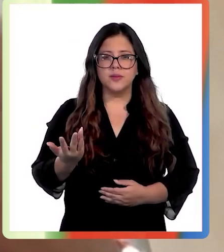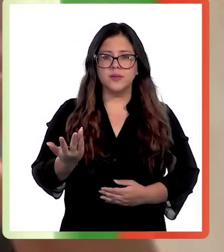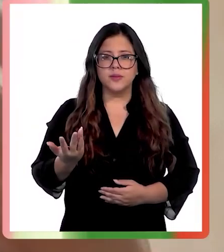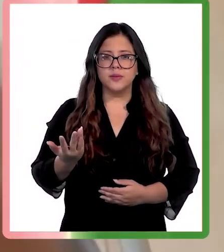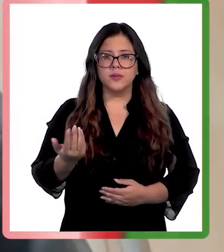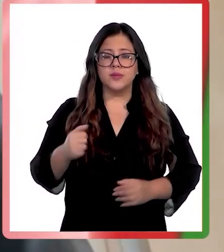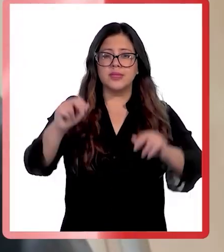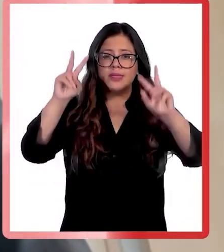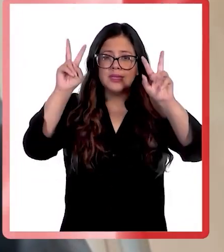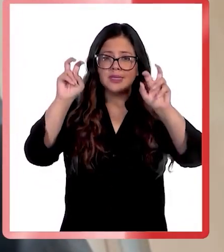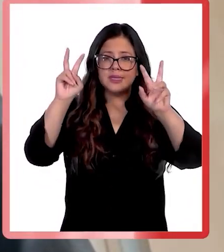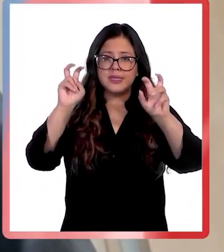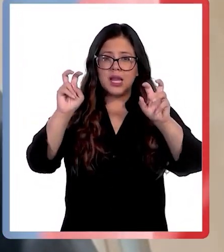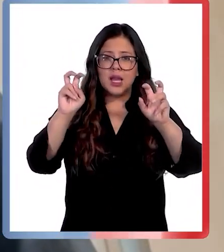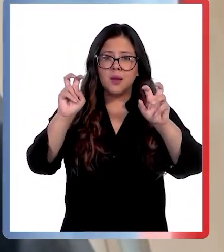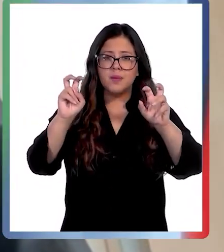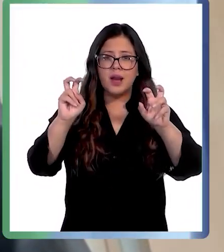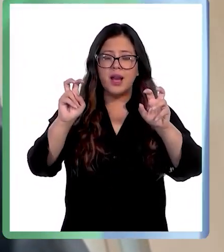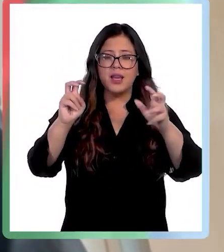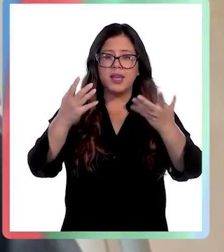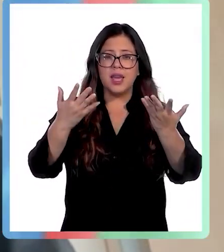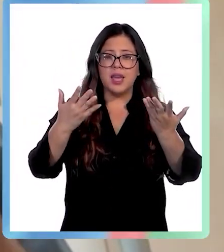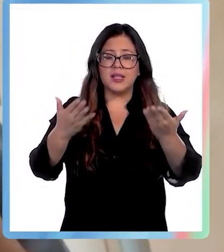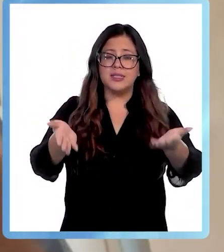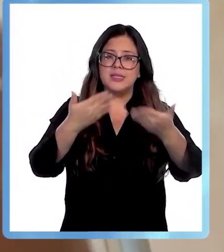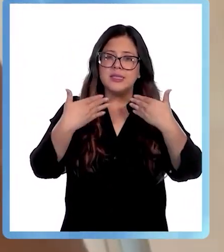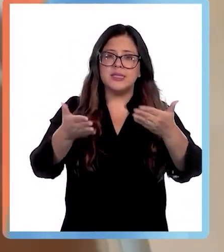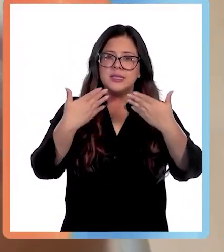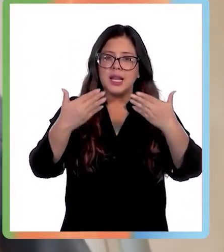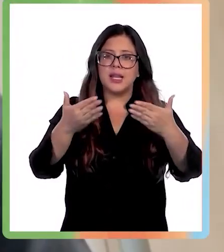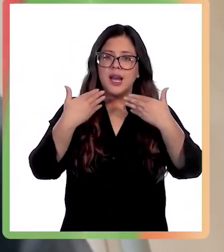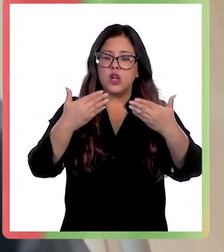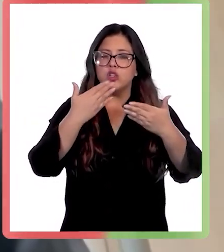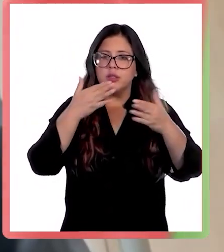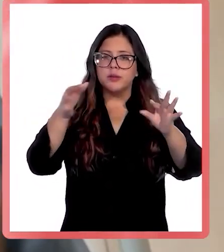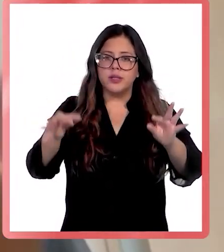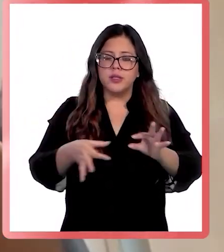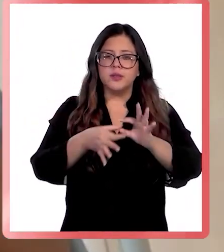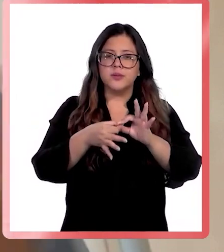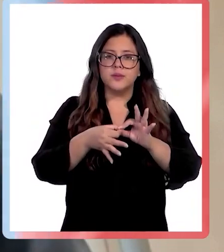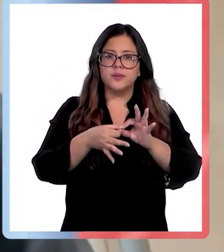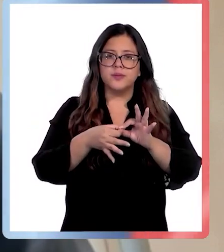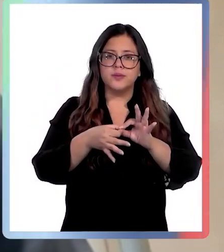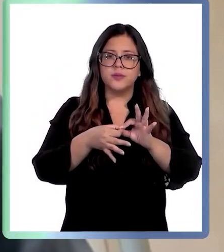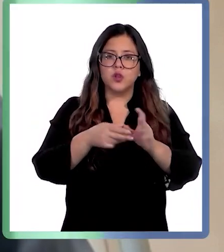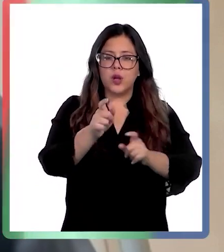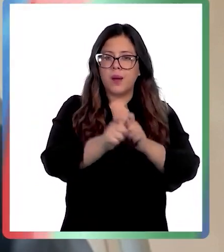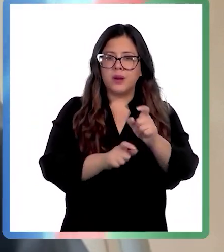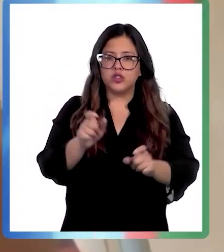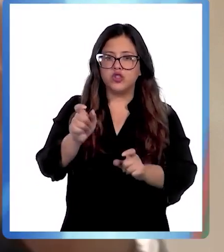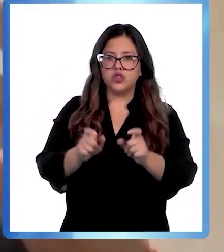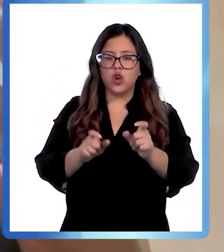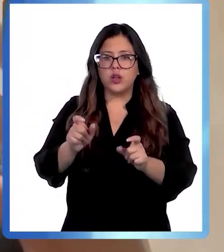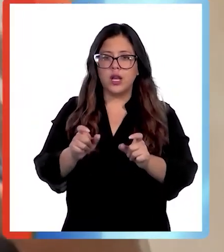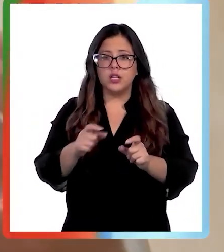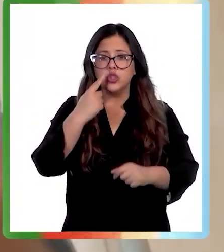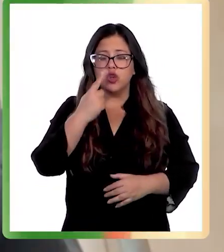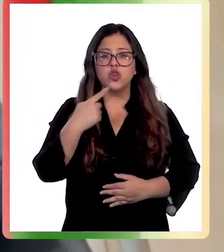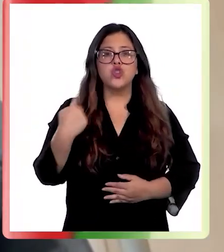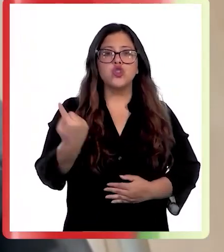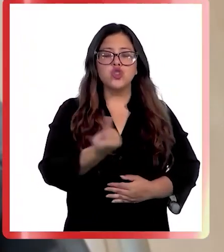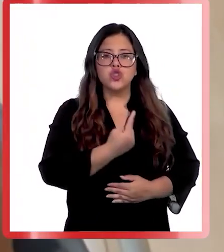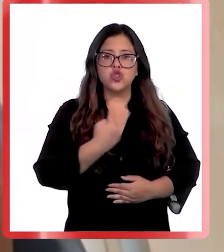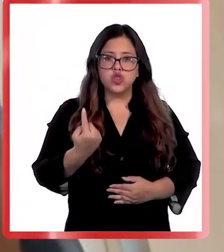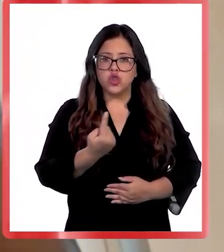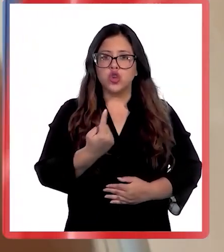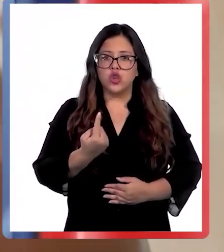que el tema del alza térmica y la relación que tiene con nosotros, con los seres humanos, es que nosotros somos